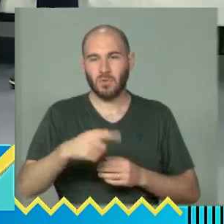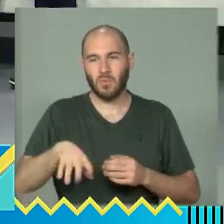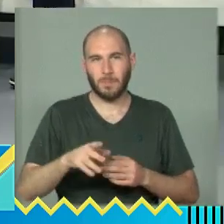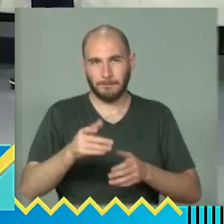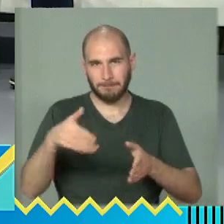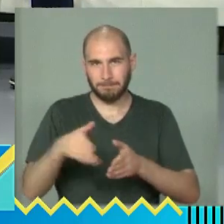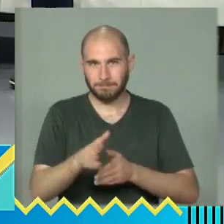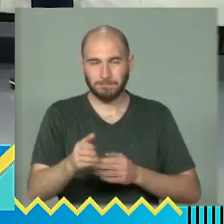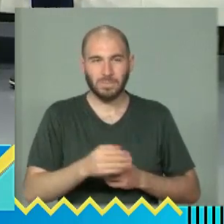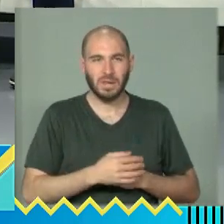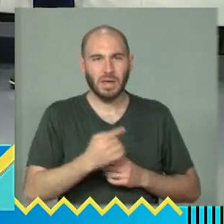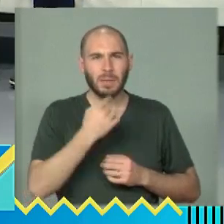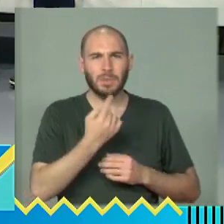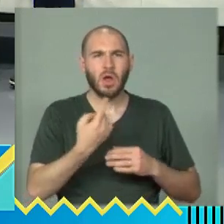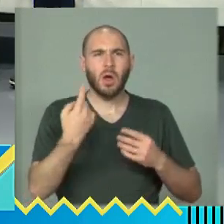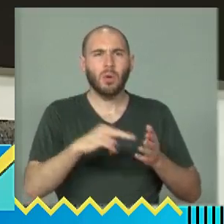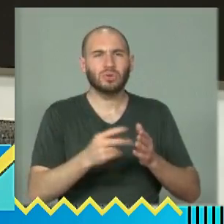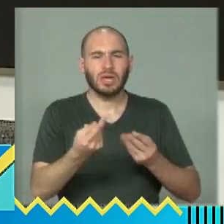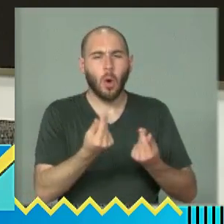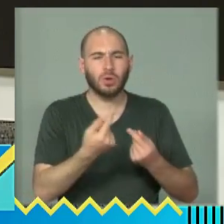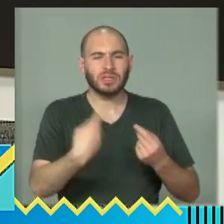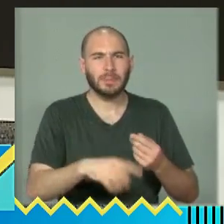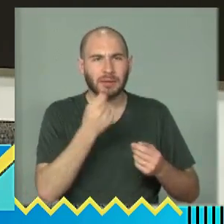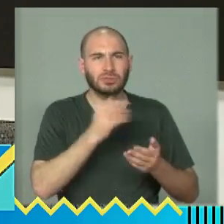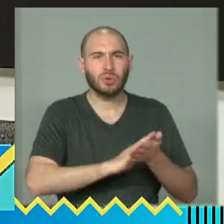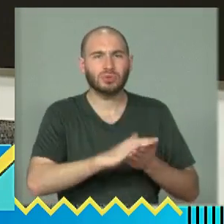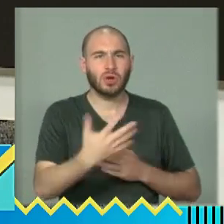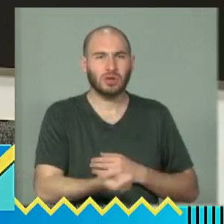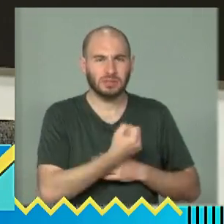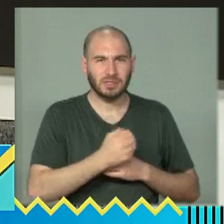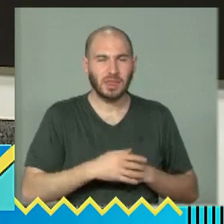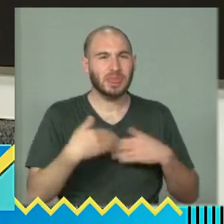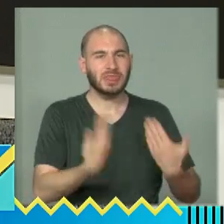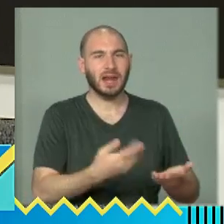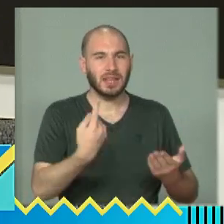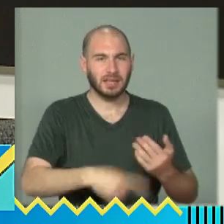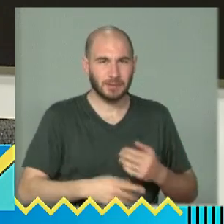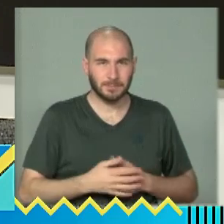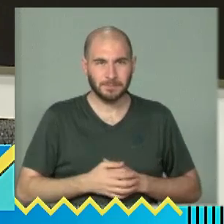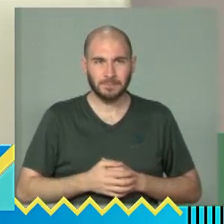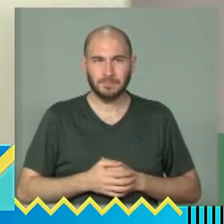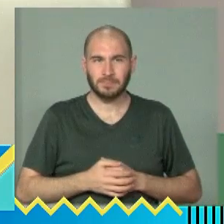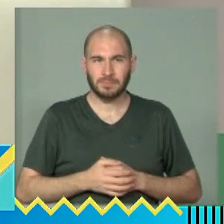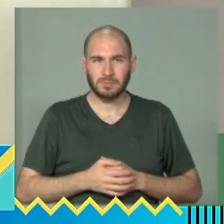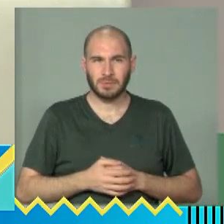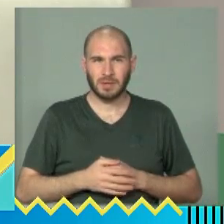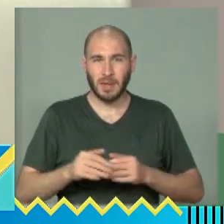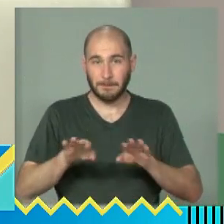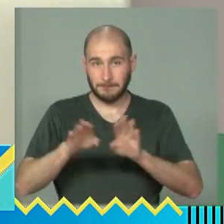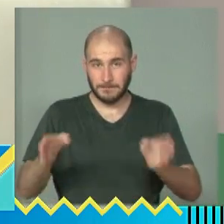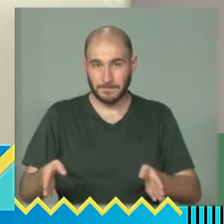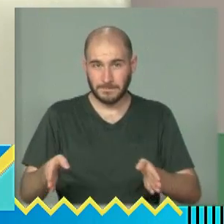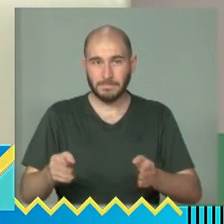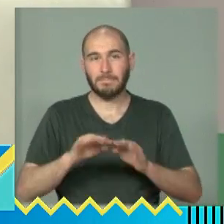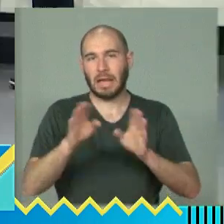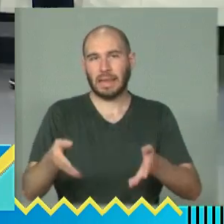veredas. Bien, ¿y con qué recursos tenían que trabajar ustedes para llegar a esa solución? ¿Qué les daban? ¿Qué elementos les daban? ¿Cómo? ¿Para hacer las maquetas? ¿Para